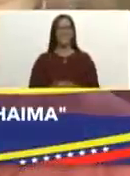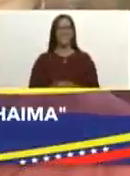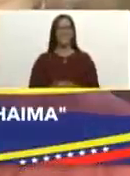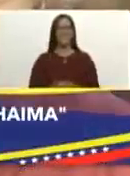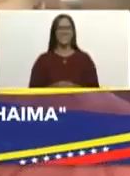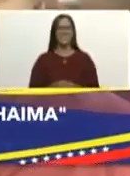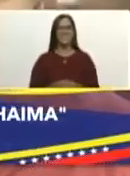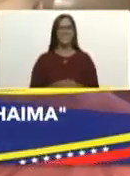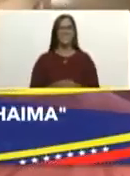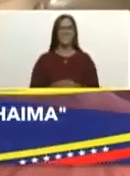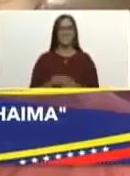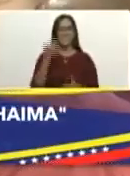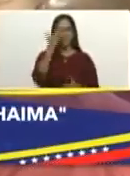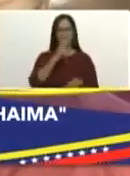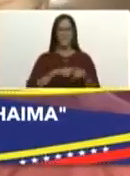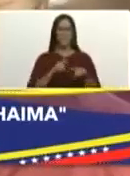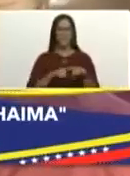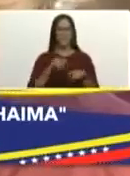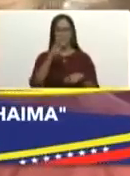Parece primo de Diosdado.